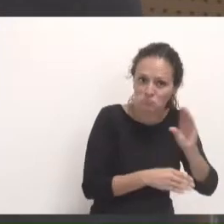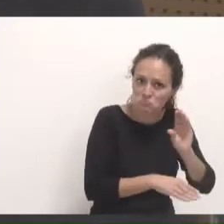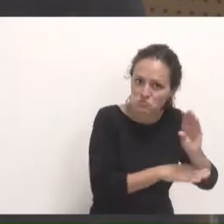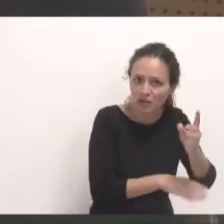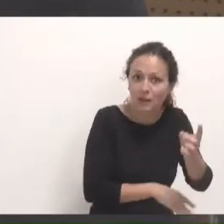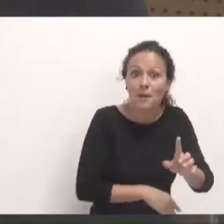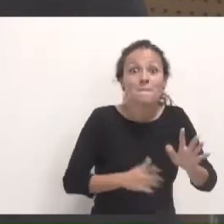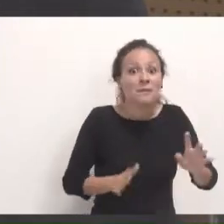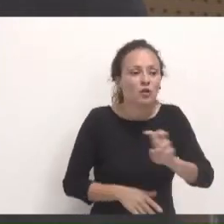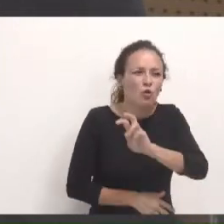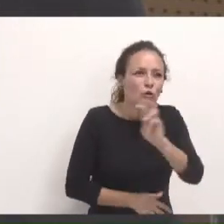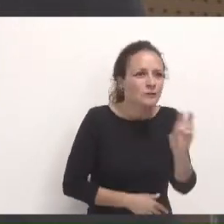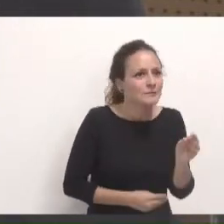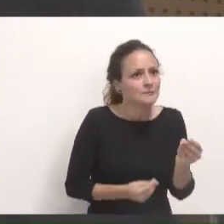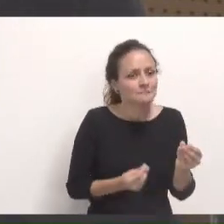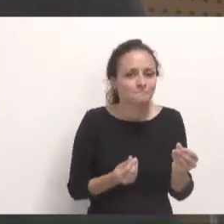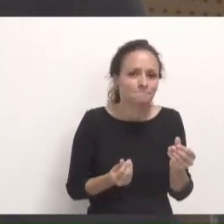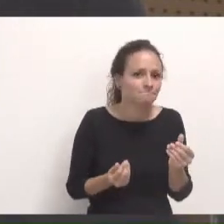nos parecen